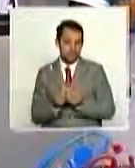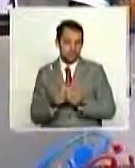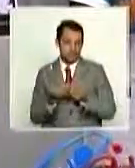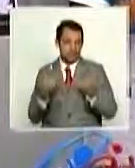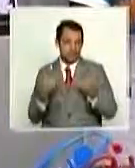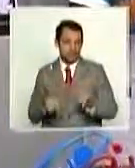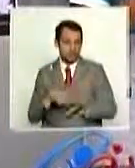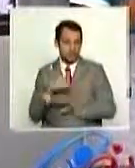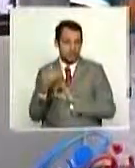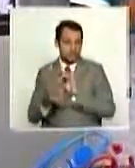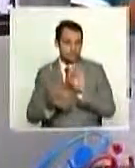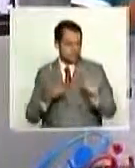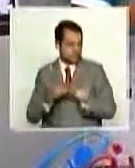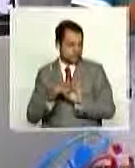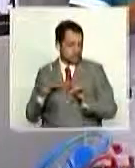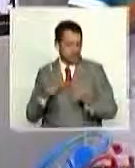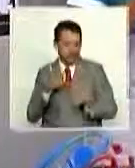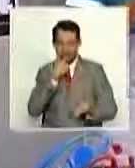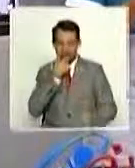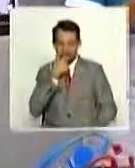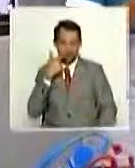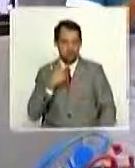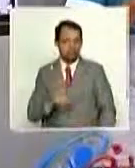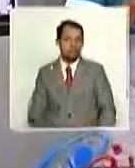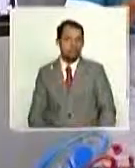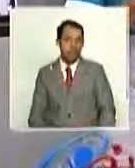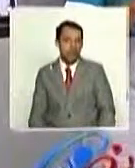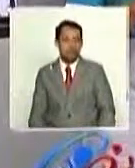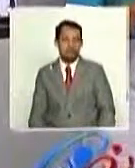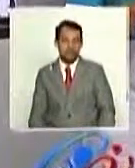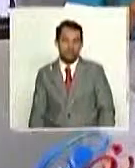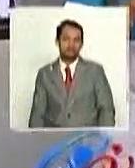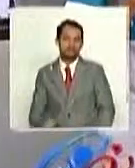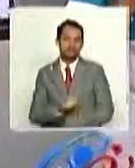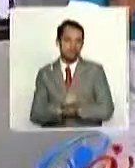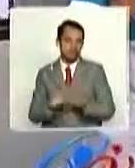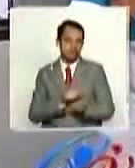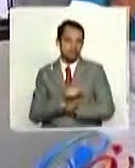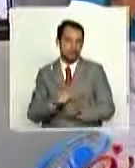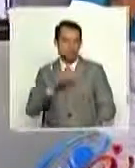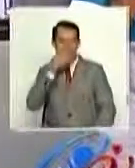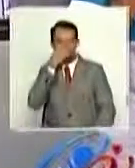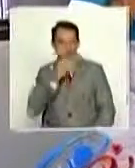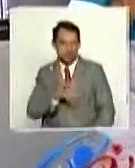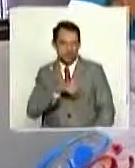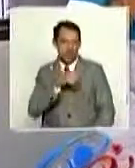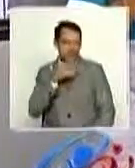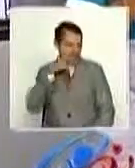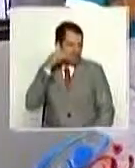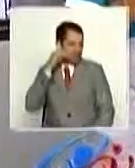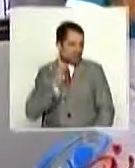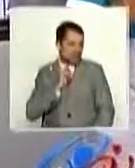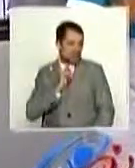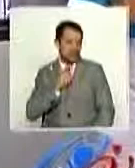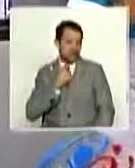contaminada esa prótesis y eso es lo que él se está tragando. Toda la contaminación a esas prótesis les dan hongos,